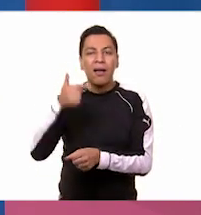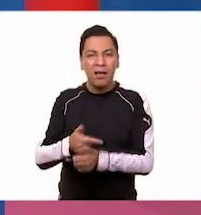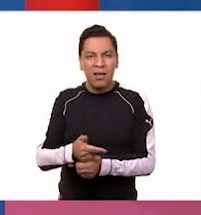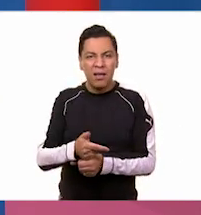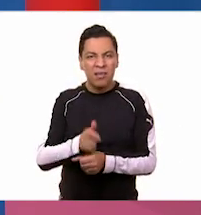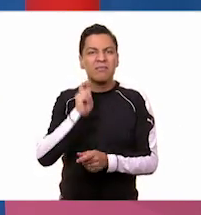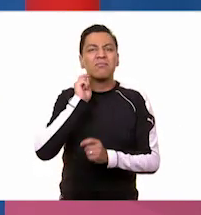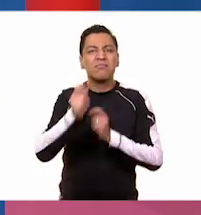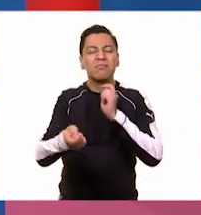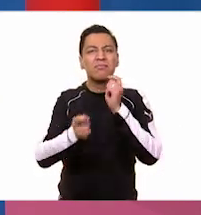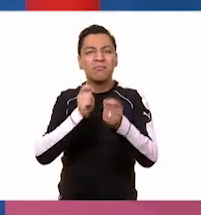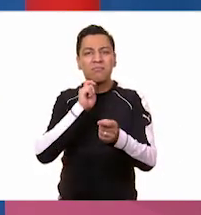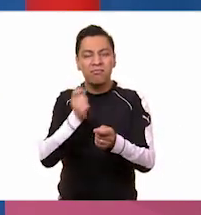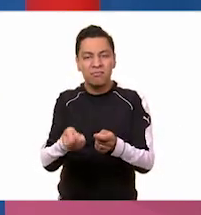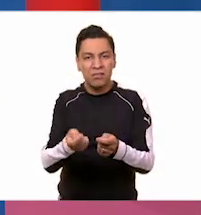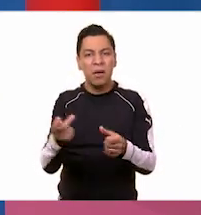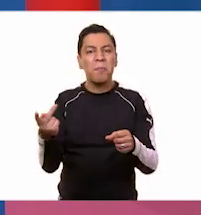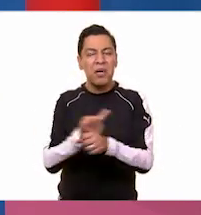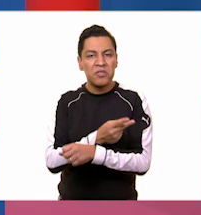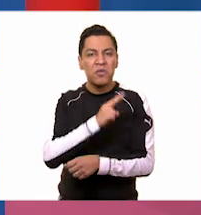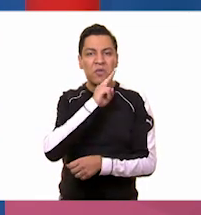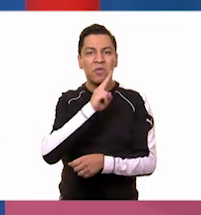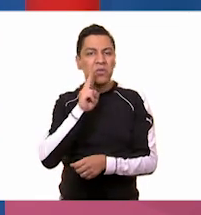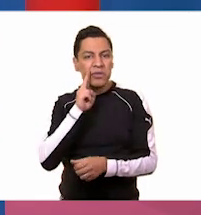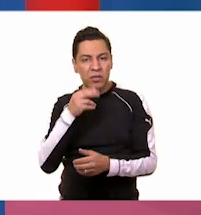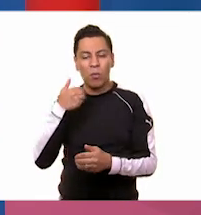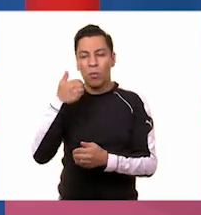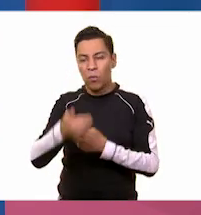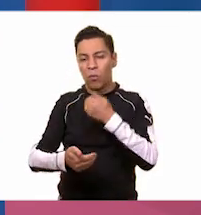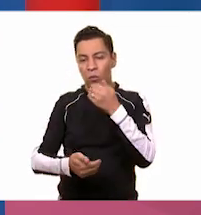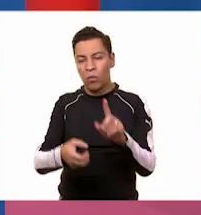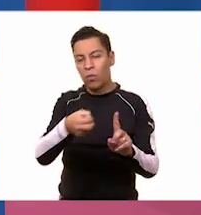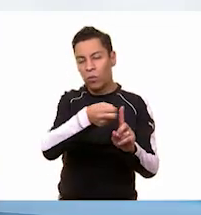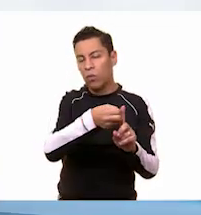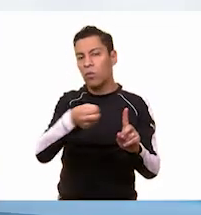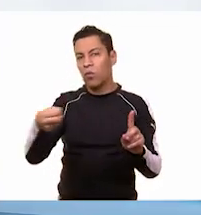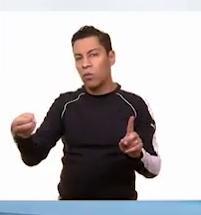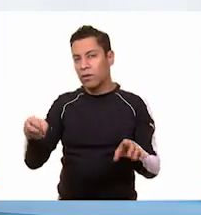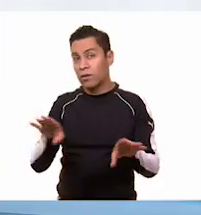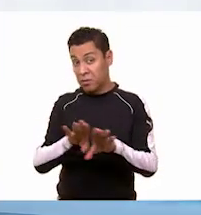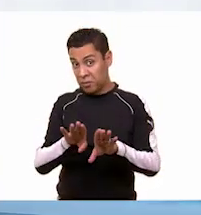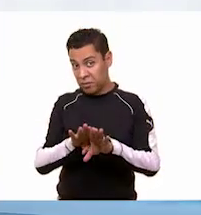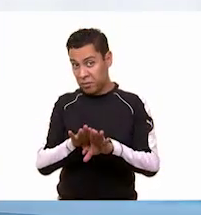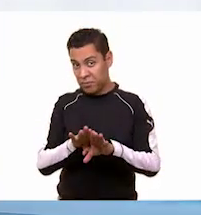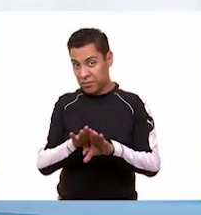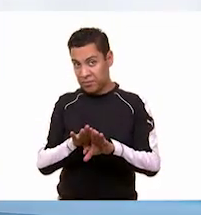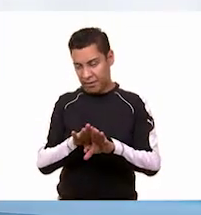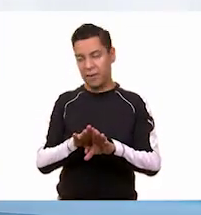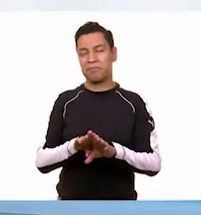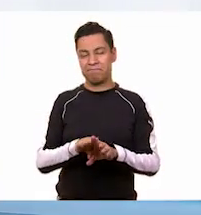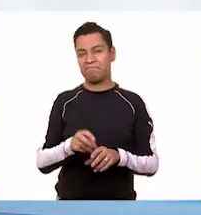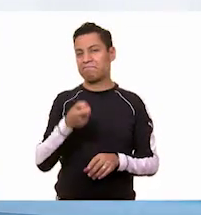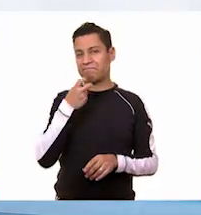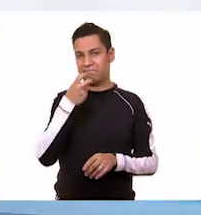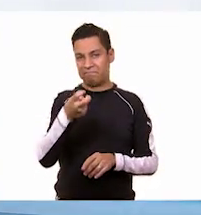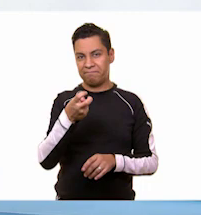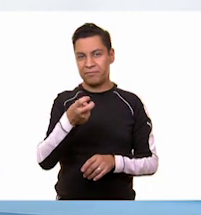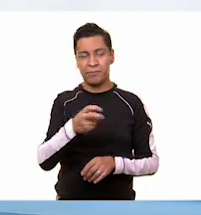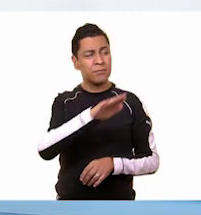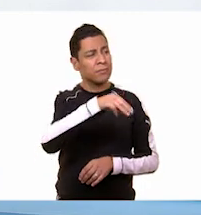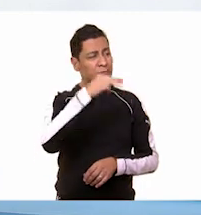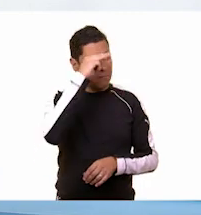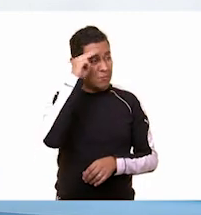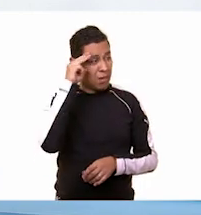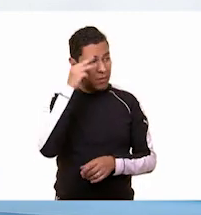son los datos que complementan la noticia conforme se van presentando en el texto. Así lo haremos, entonces. María, ¿nos ayudas